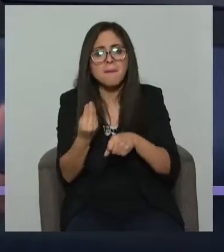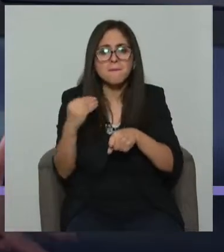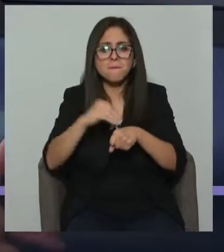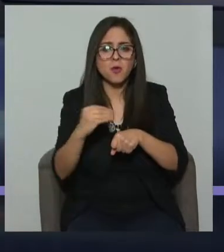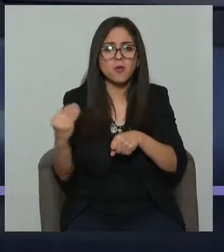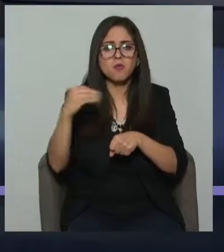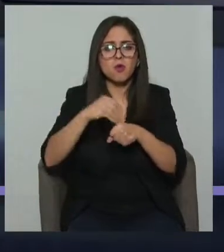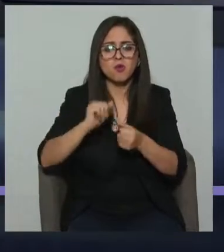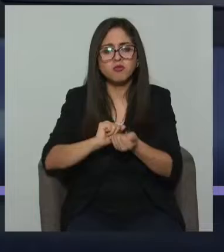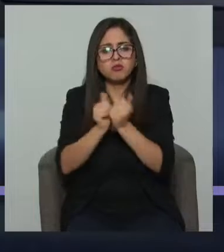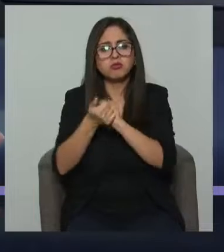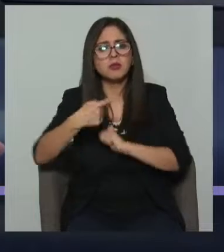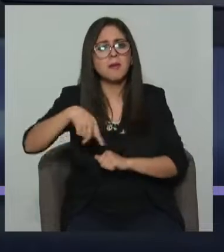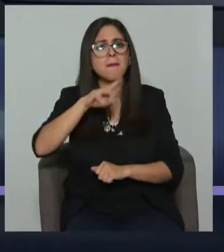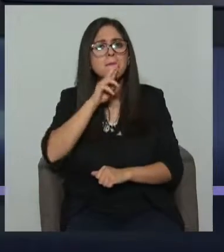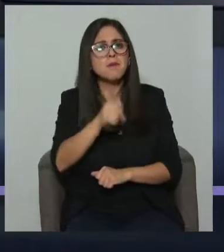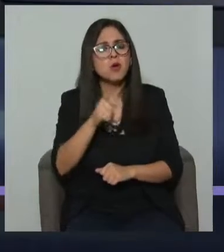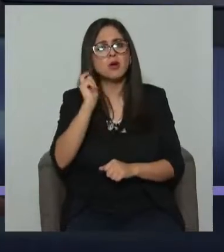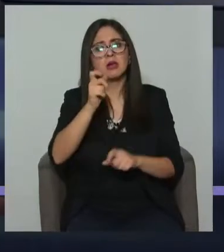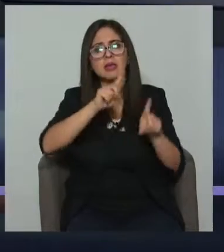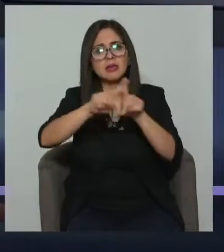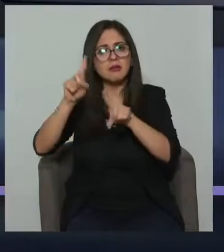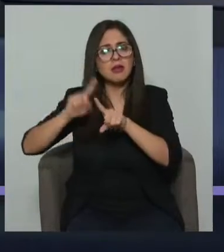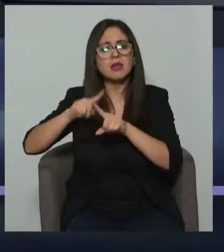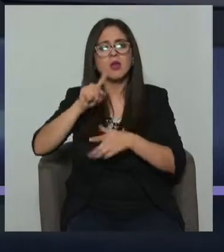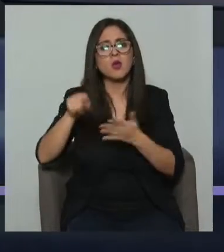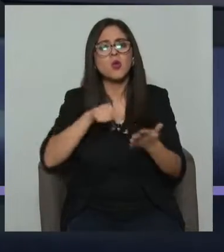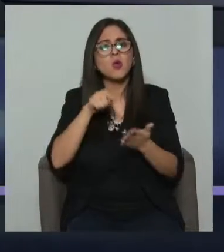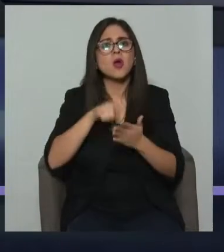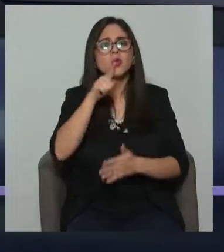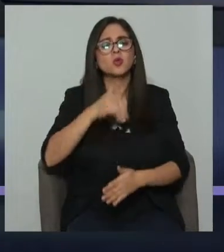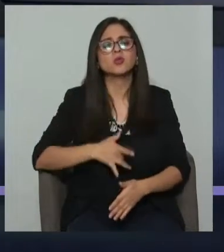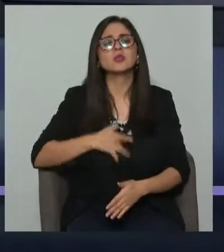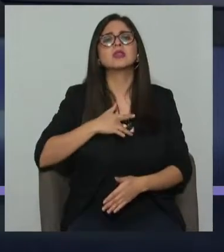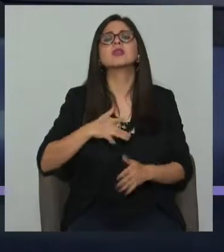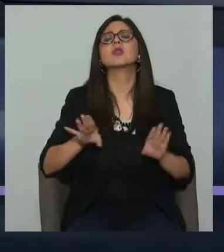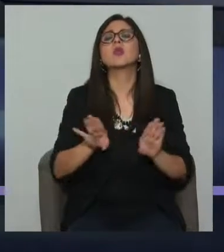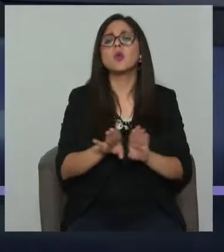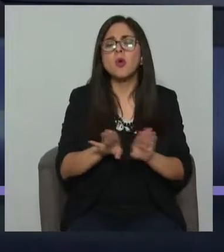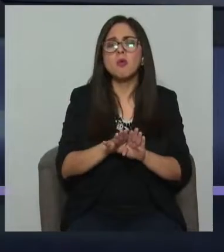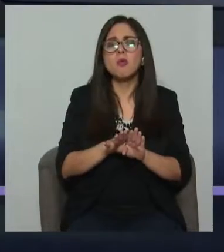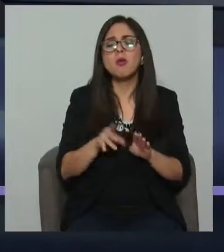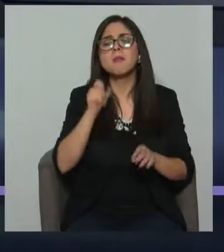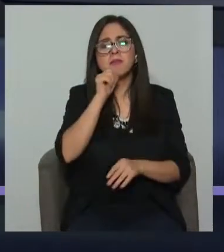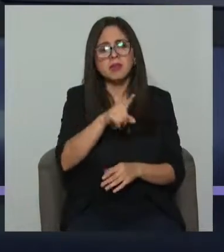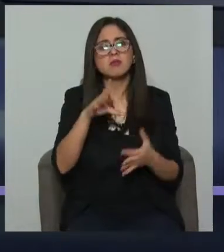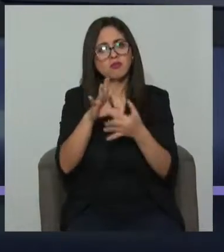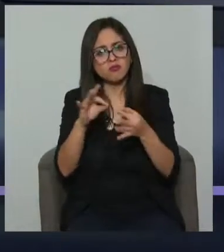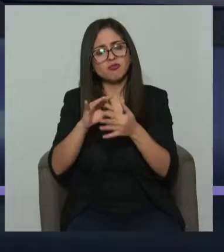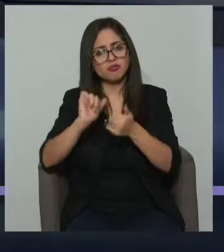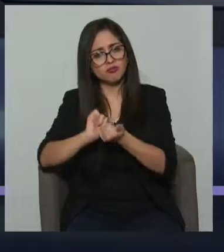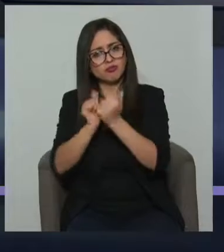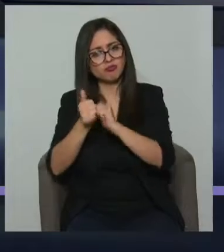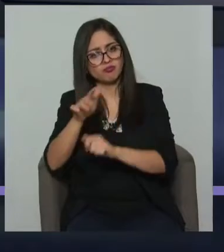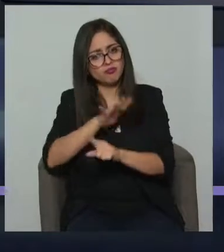de enriquecer con reflexiones distintas desde el humor, que eso es lo que hacemos, crítica y